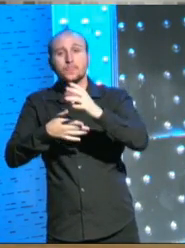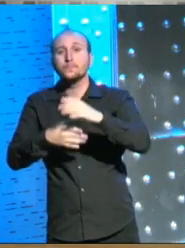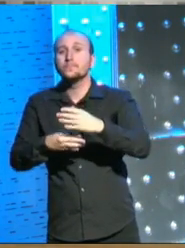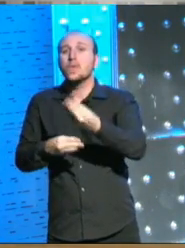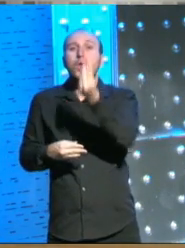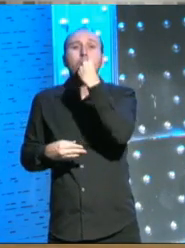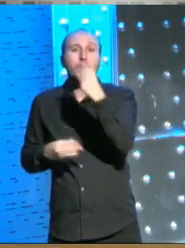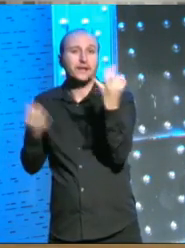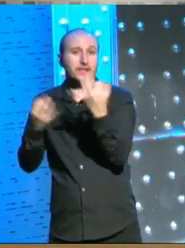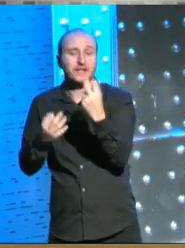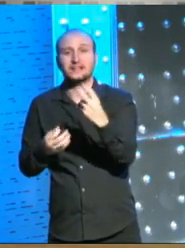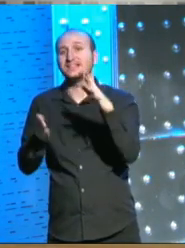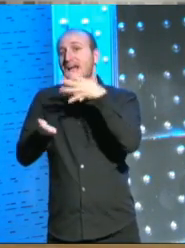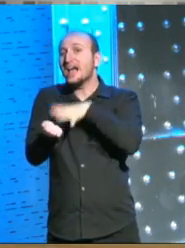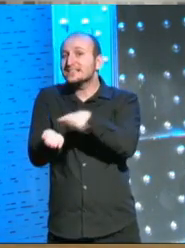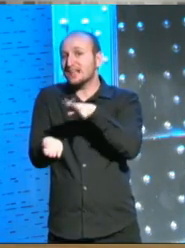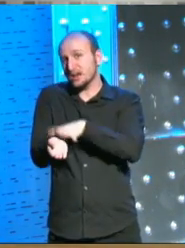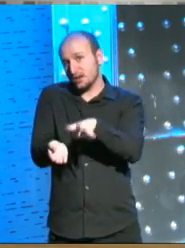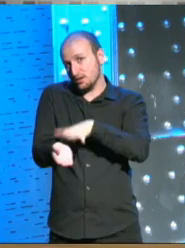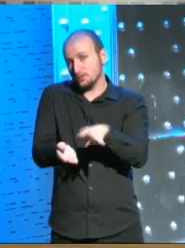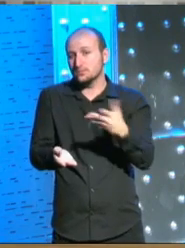reses, es un quiróptero